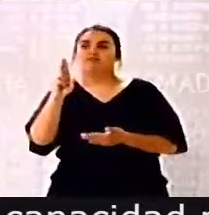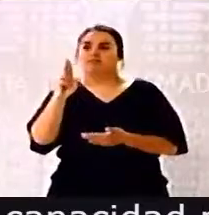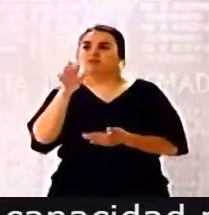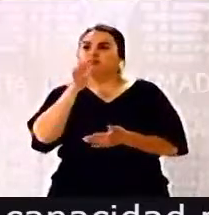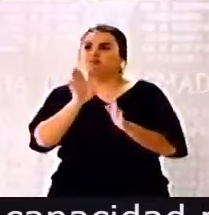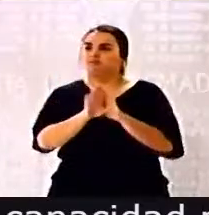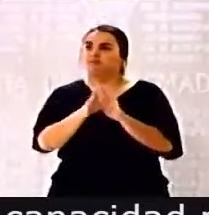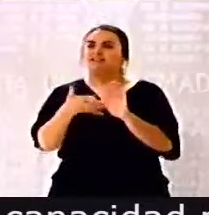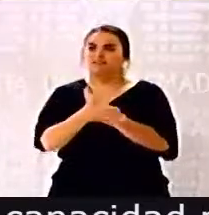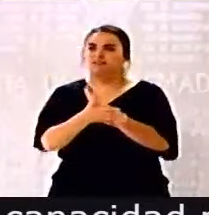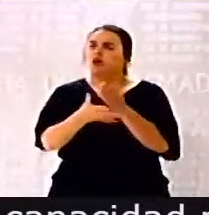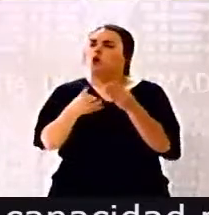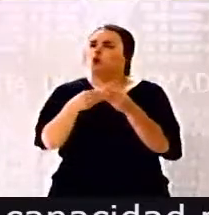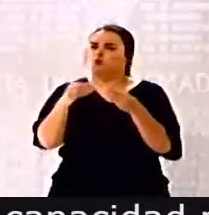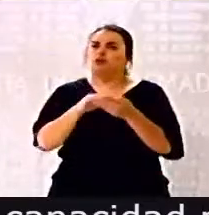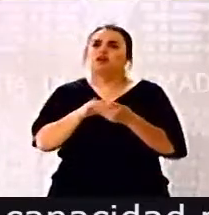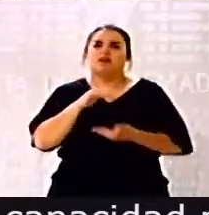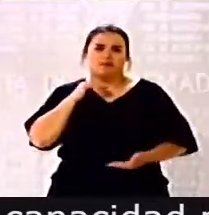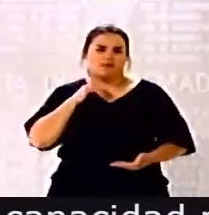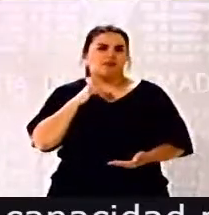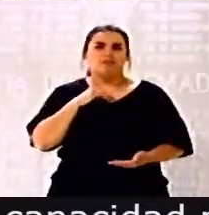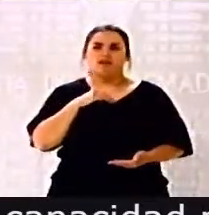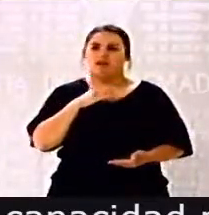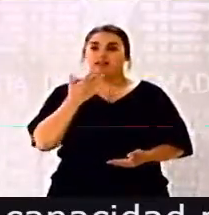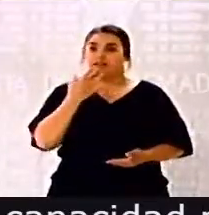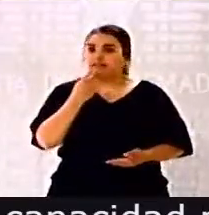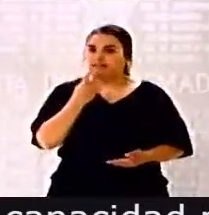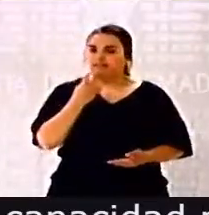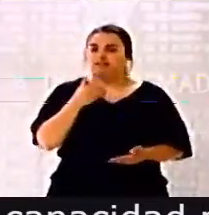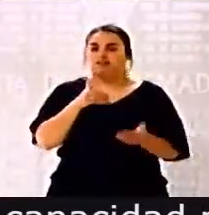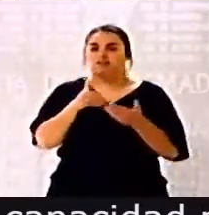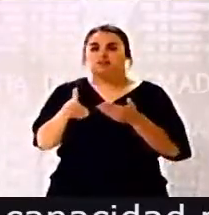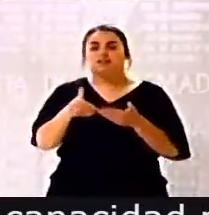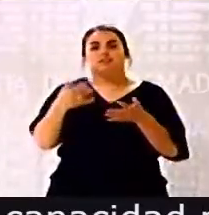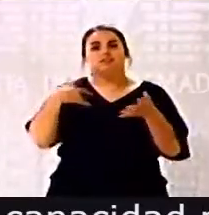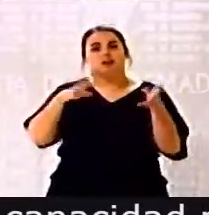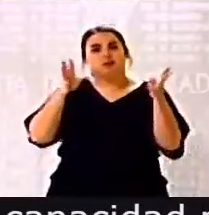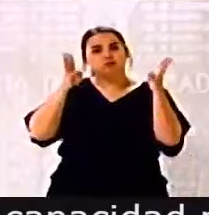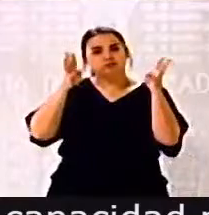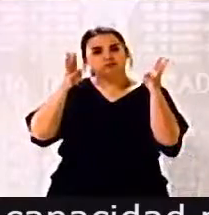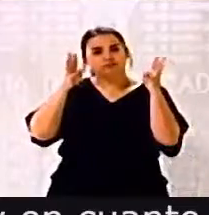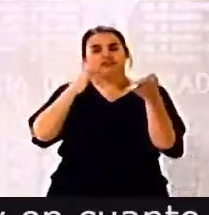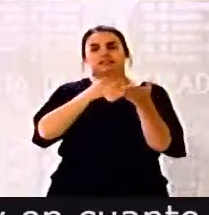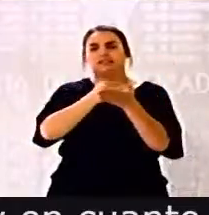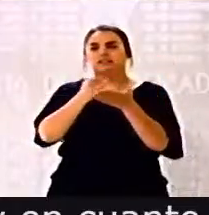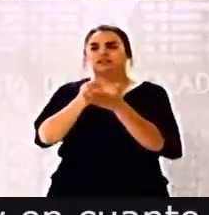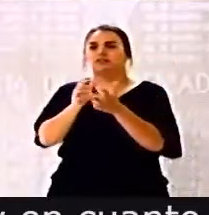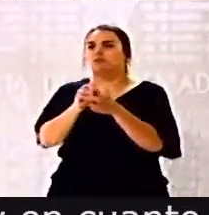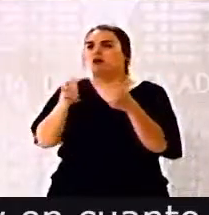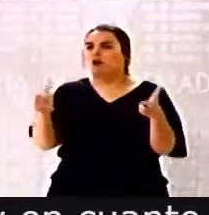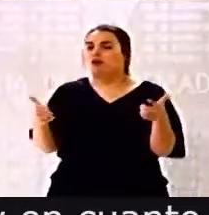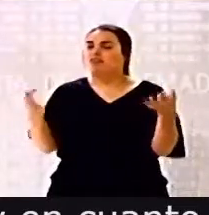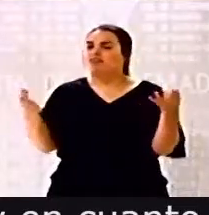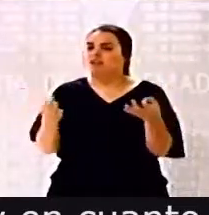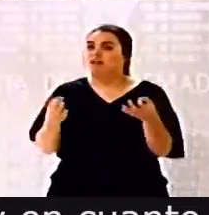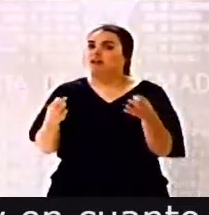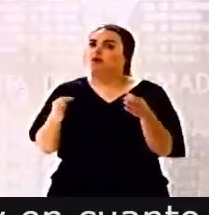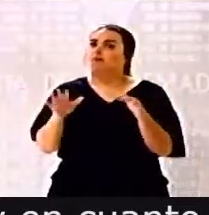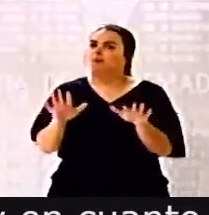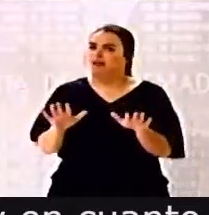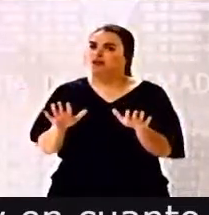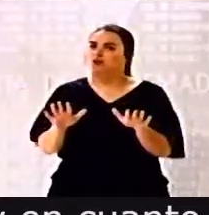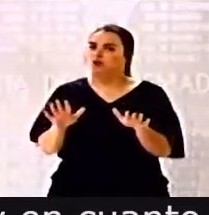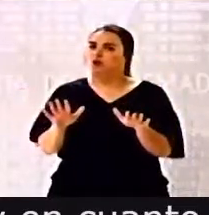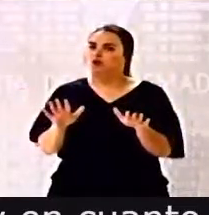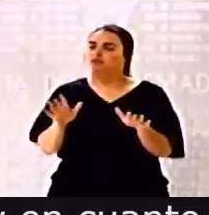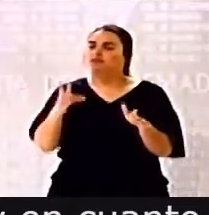de utilizar toda su capacidad si hace falta y en cuanto se recomienden poder hacer los test masivos, pero